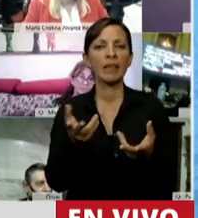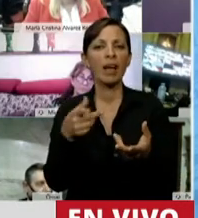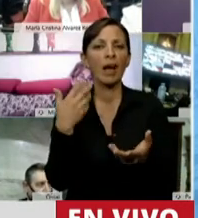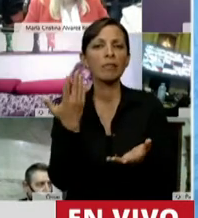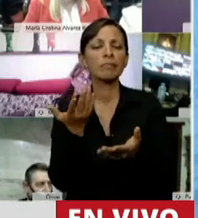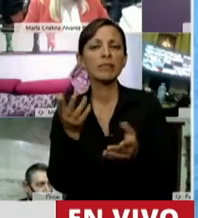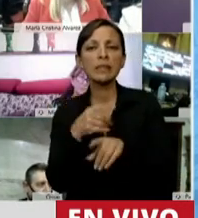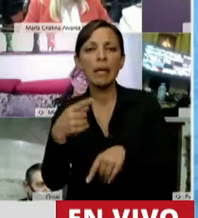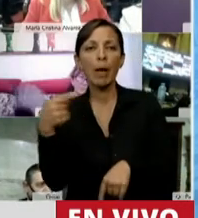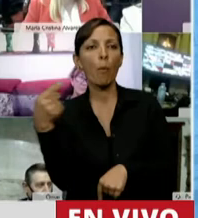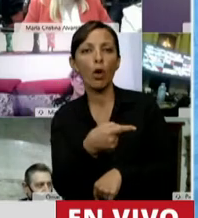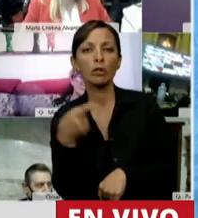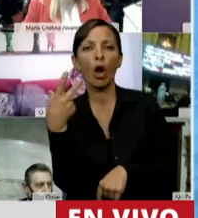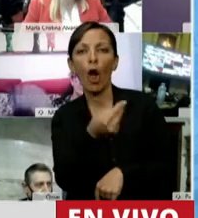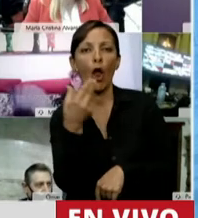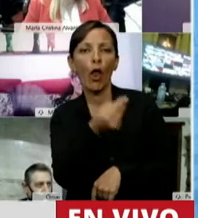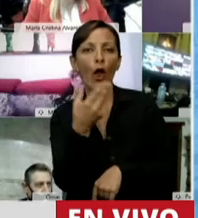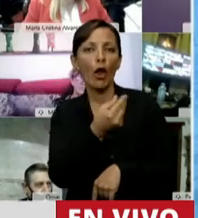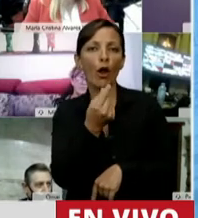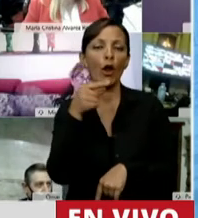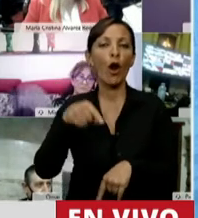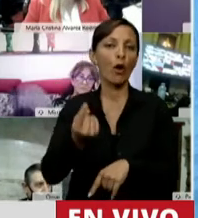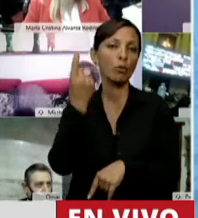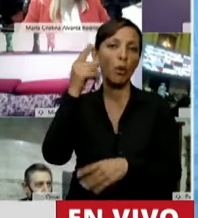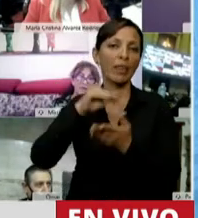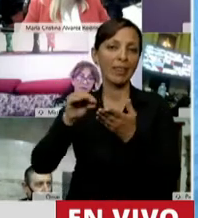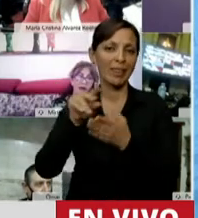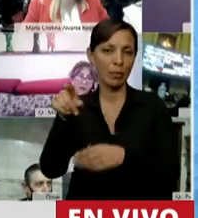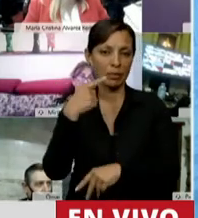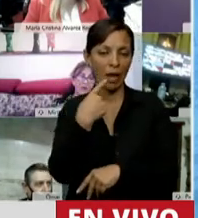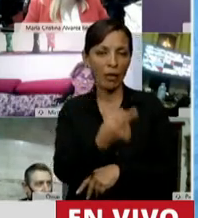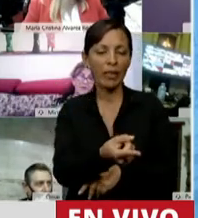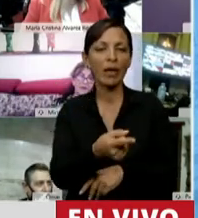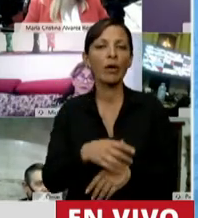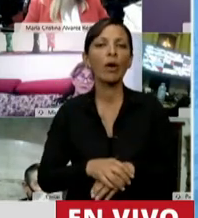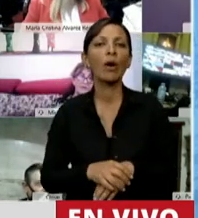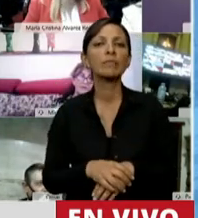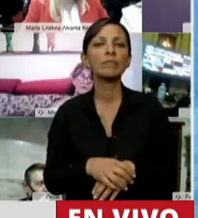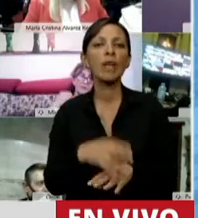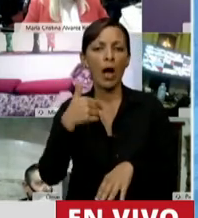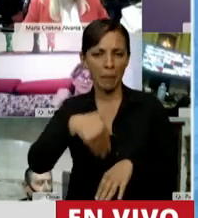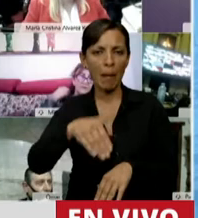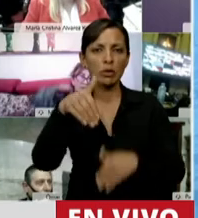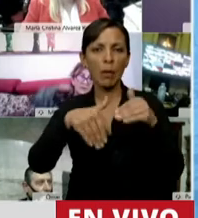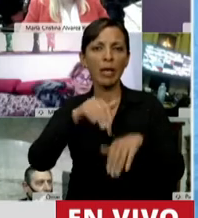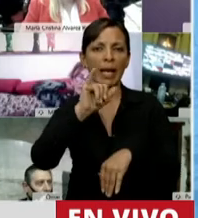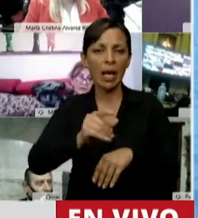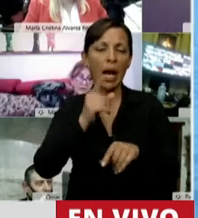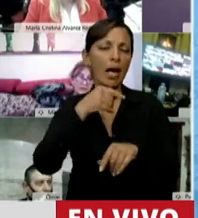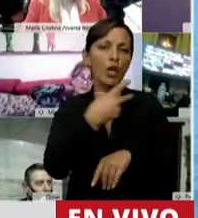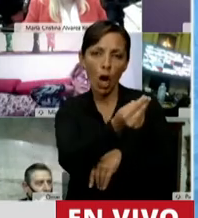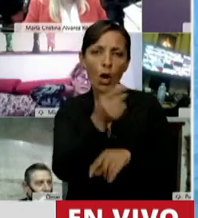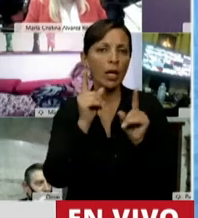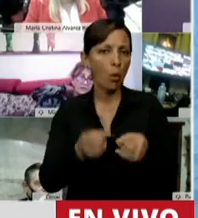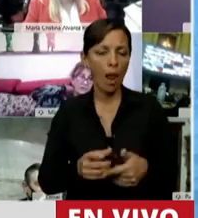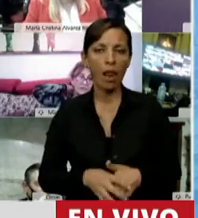oponiendo a todo, y hoy un diputado decía vamos a votar en contra aún cuando perdamos votos. Yo